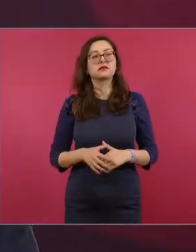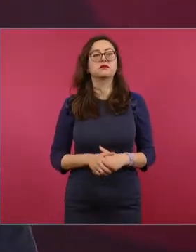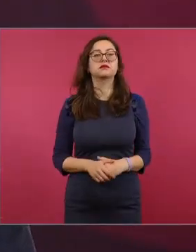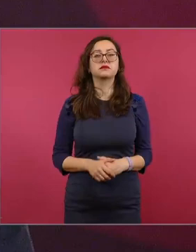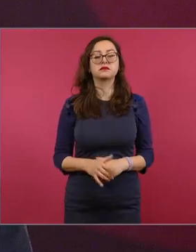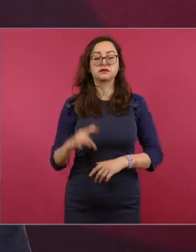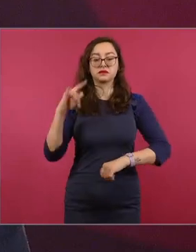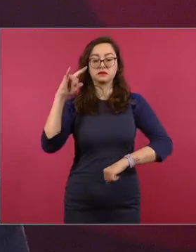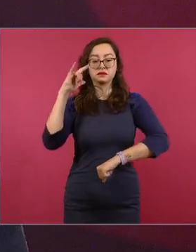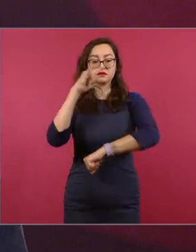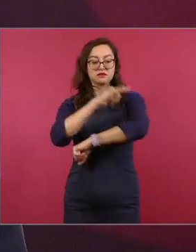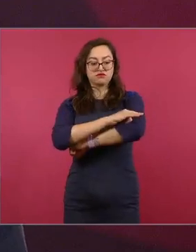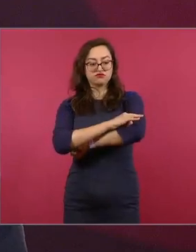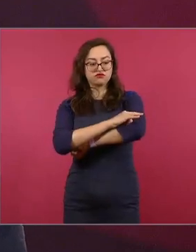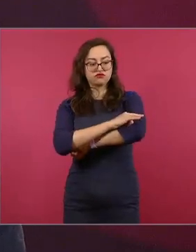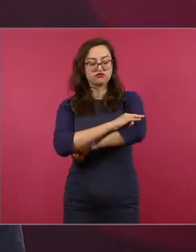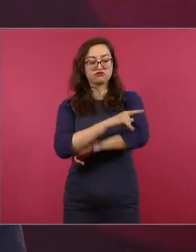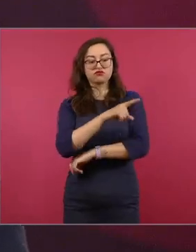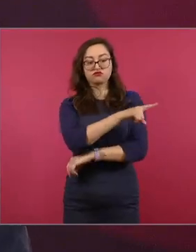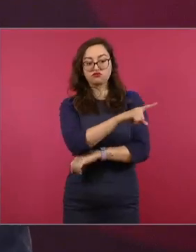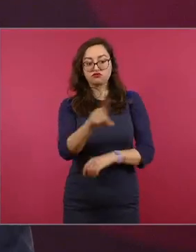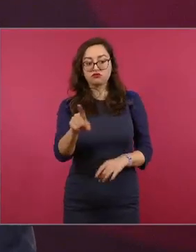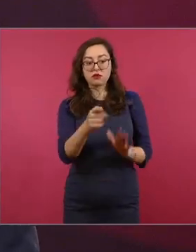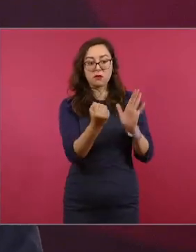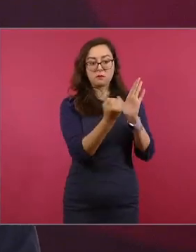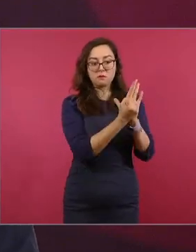en aquellos que les son comercialmente atractivos,